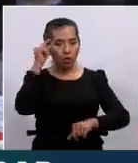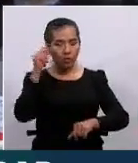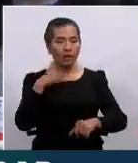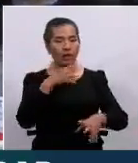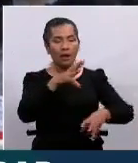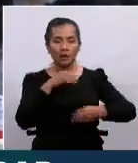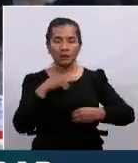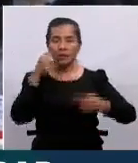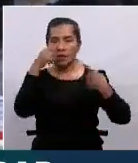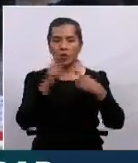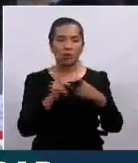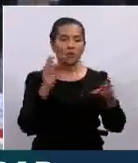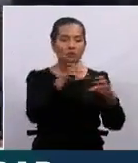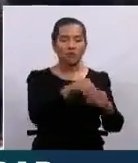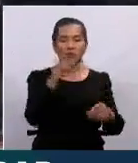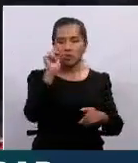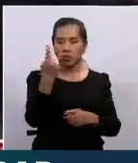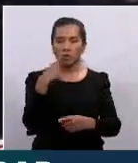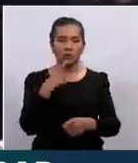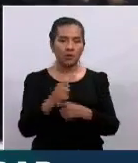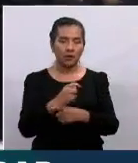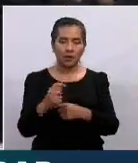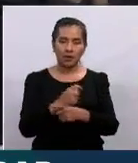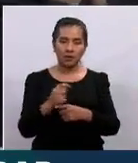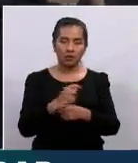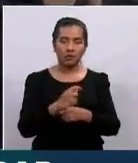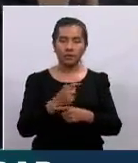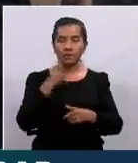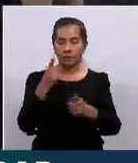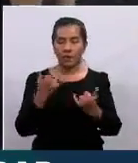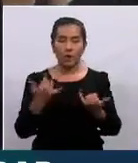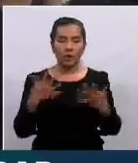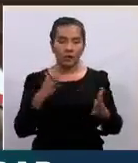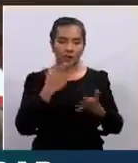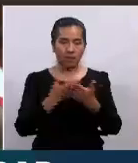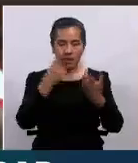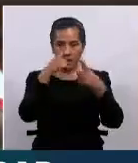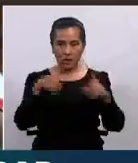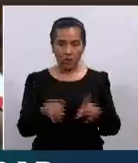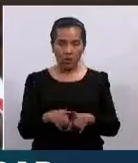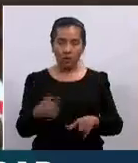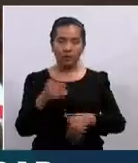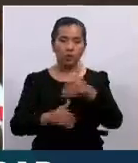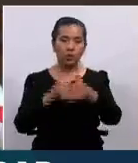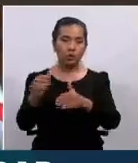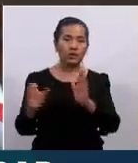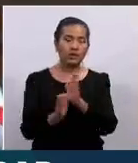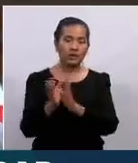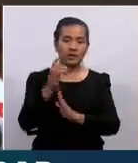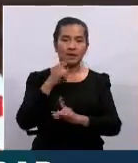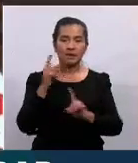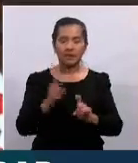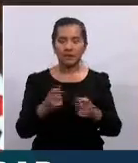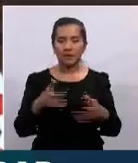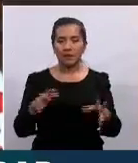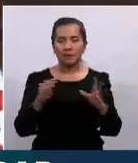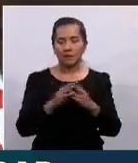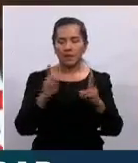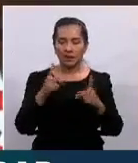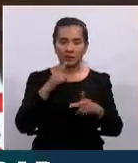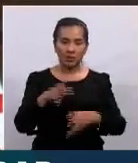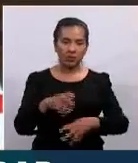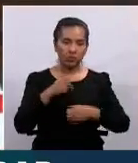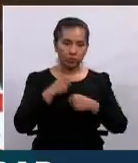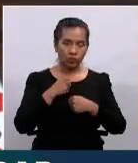estrictamente un trabajo técnico curso de que el profesor tiene que tener un carácter internamente universidad o